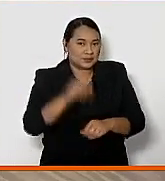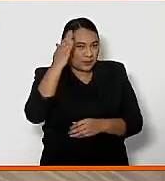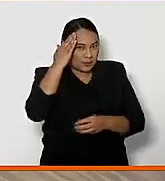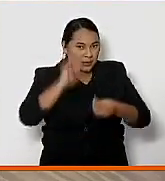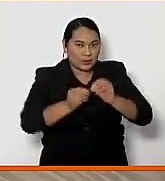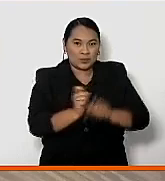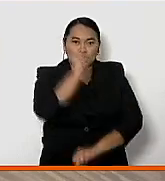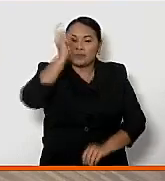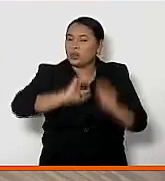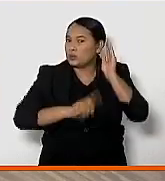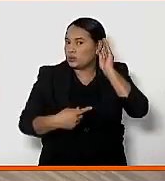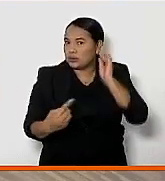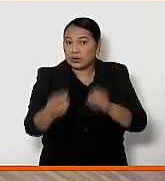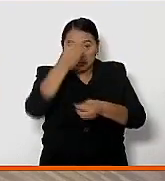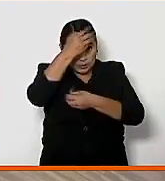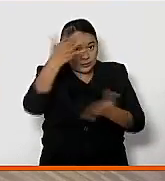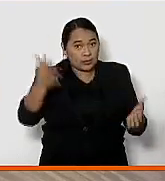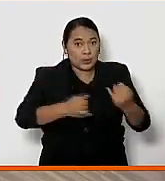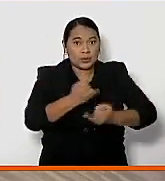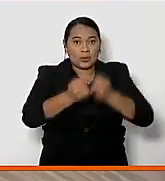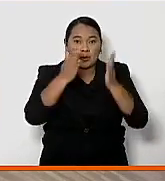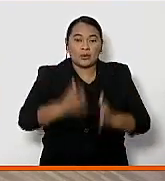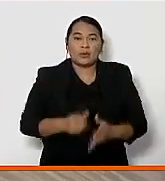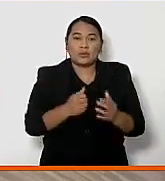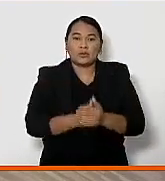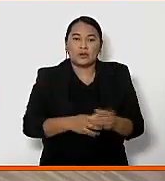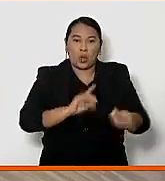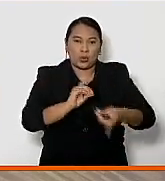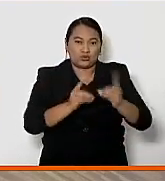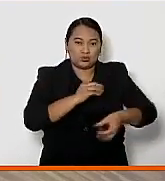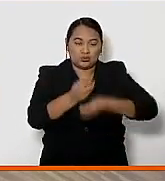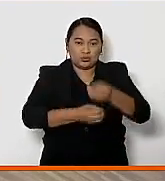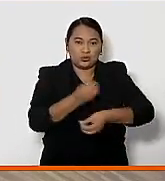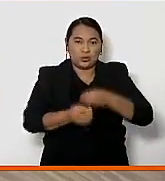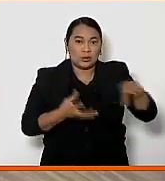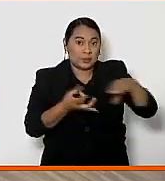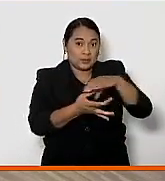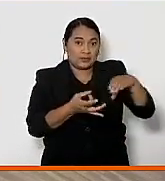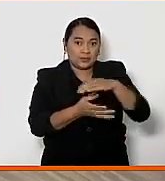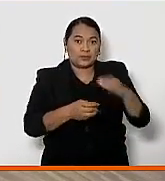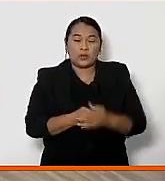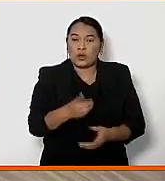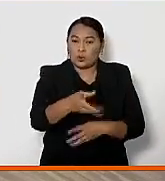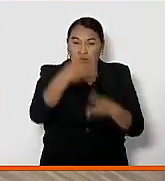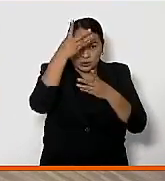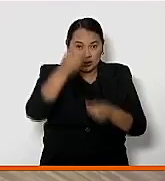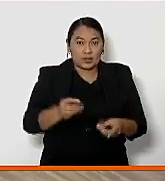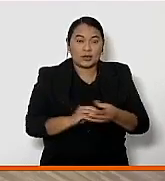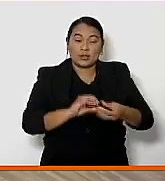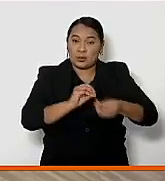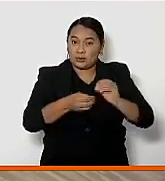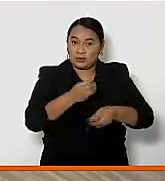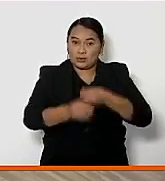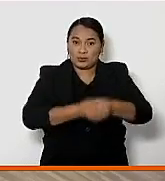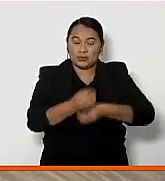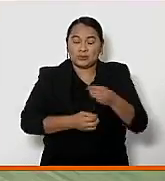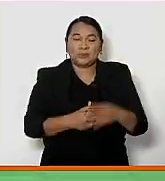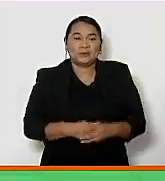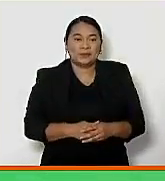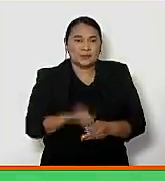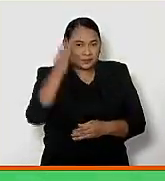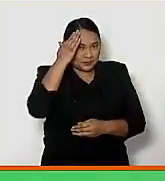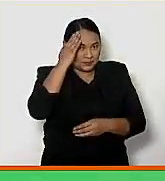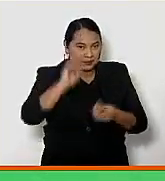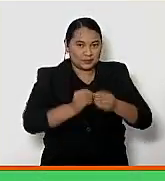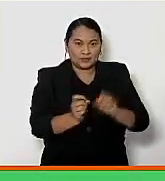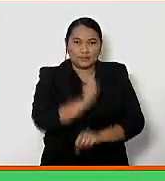porque estoy espero antes Te comento querido jugador que en el mundial con apostemos tu casa de apuestas deportivas número ganador